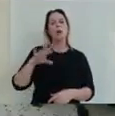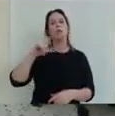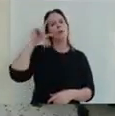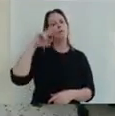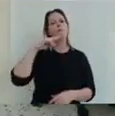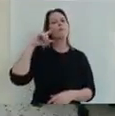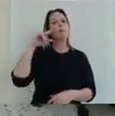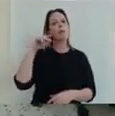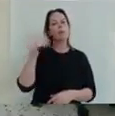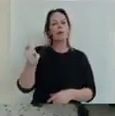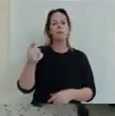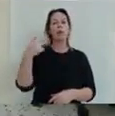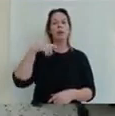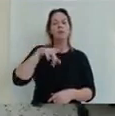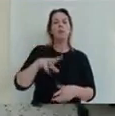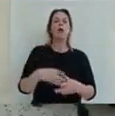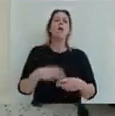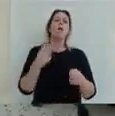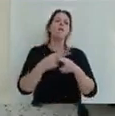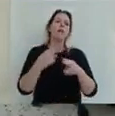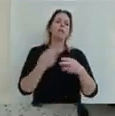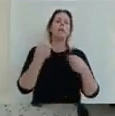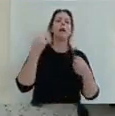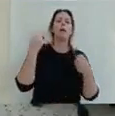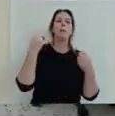durante los meses de marzo, abril y mayo del corriente año.